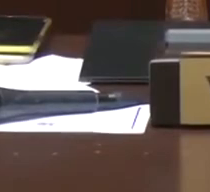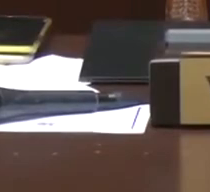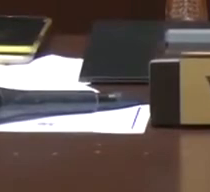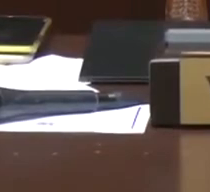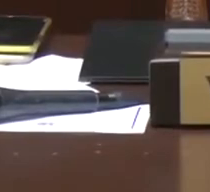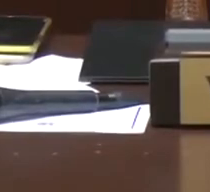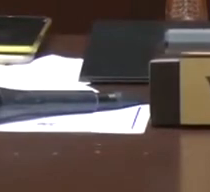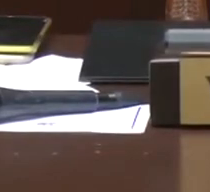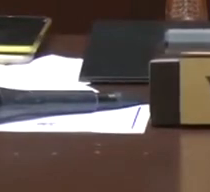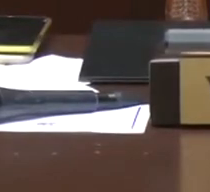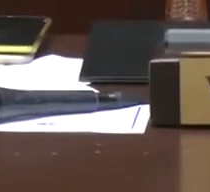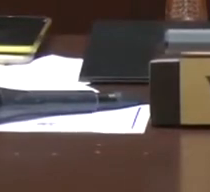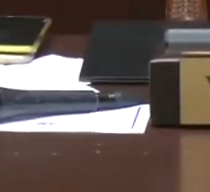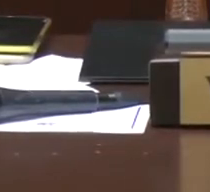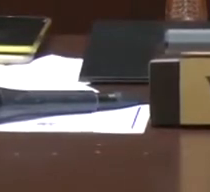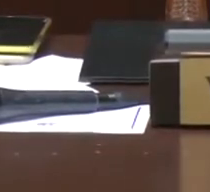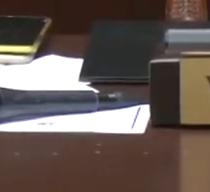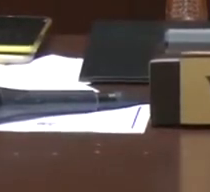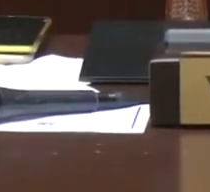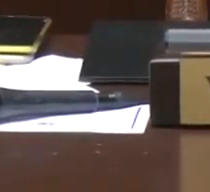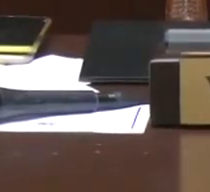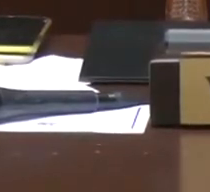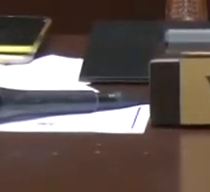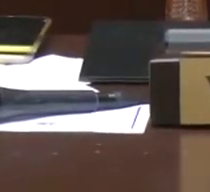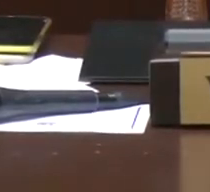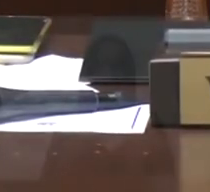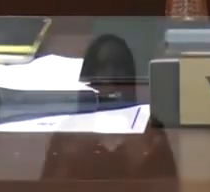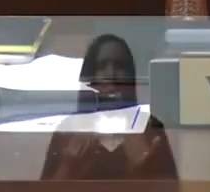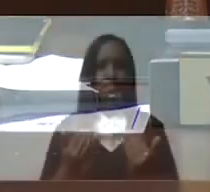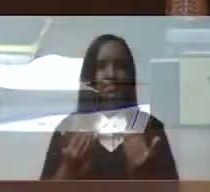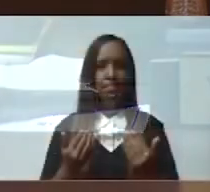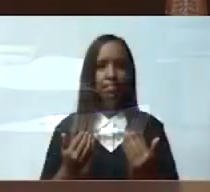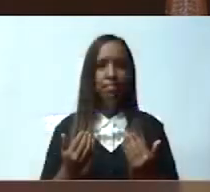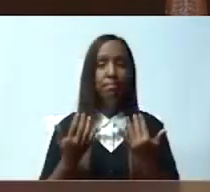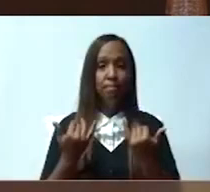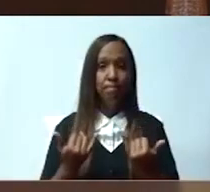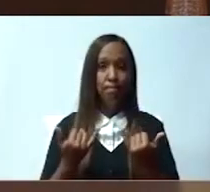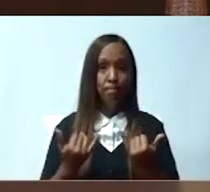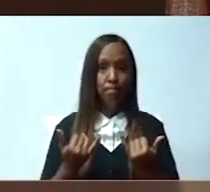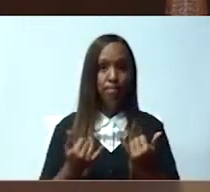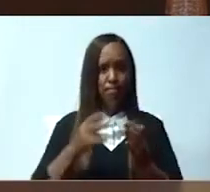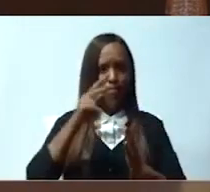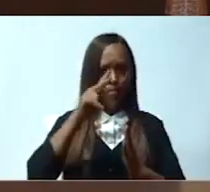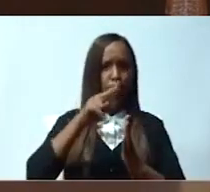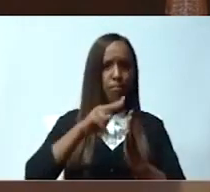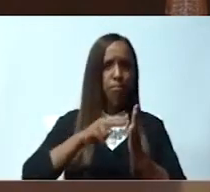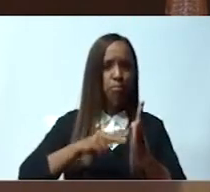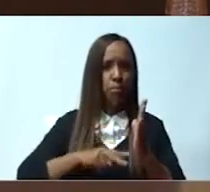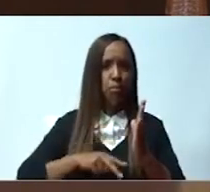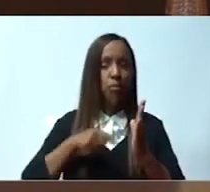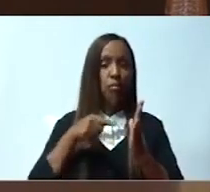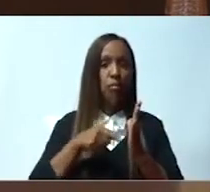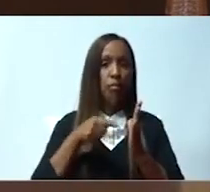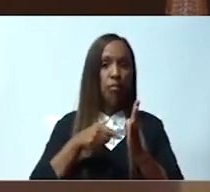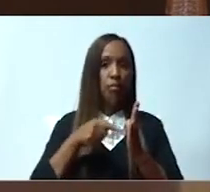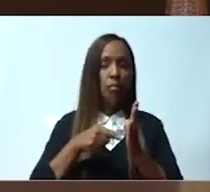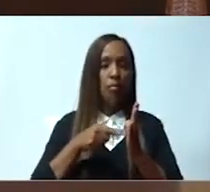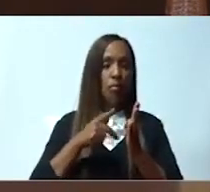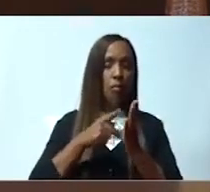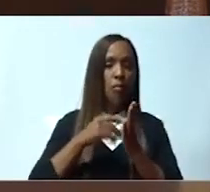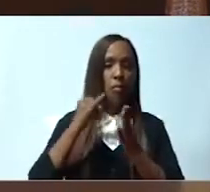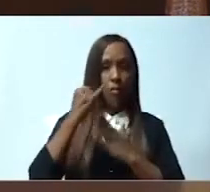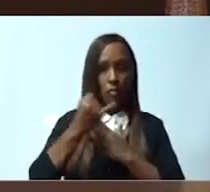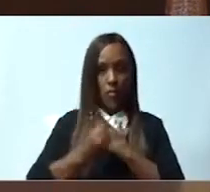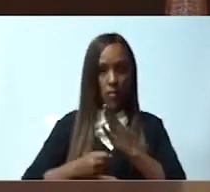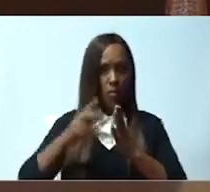que solicito al Pleno que liberemos de lectura el proyecto para que podamos escuchar el informe de